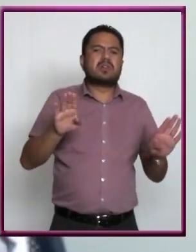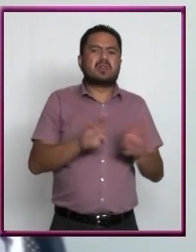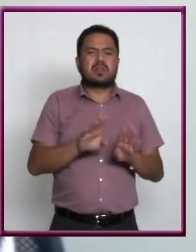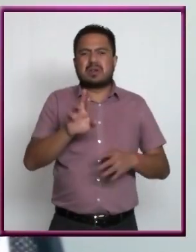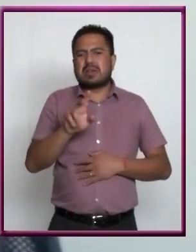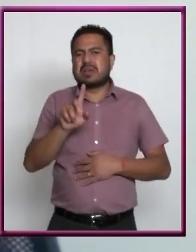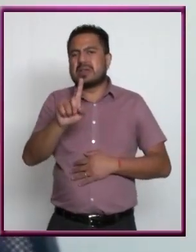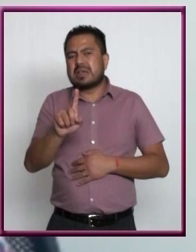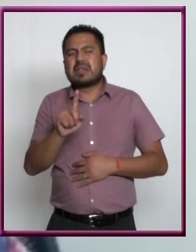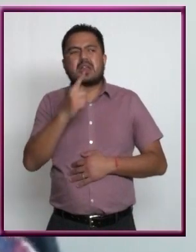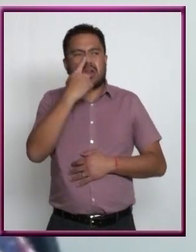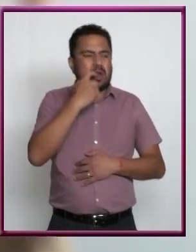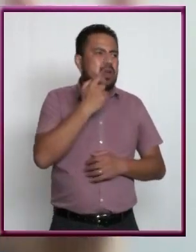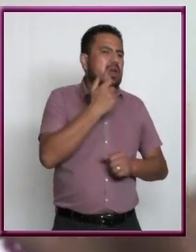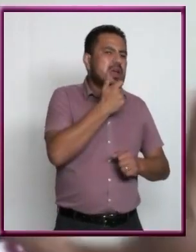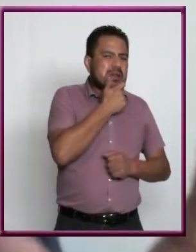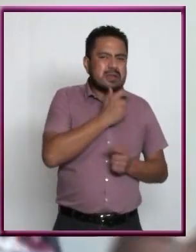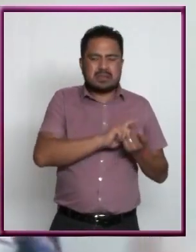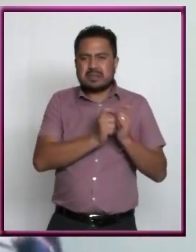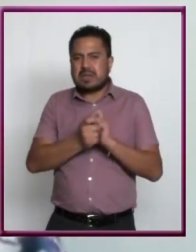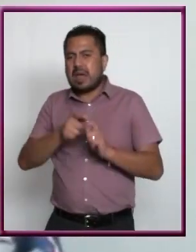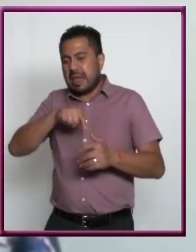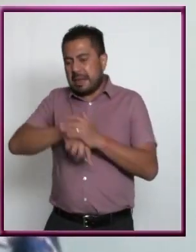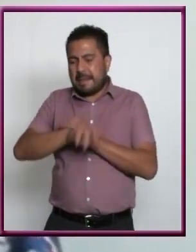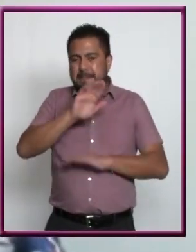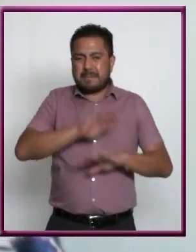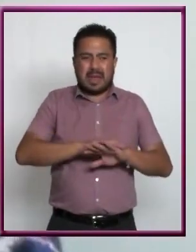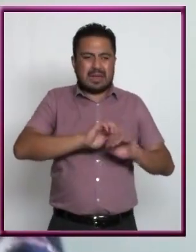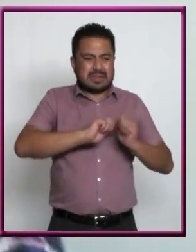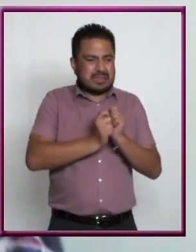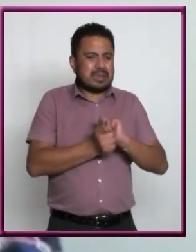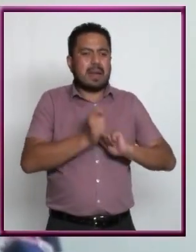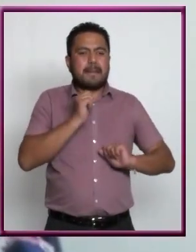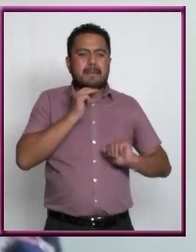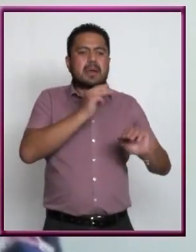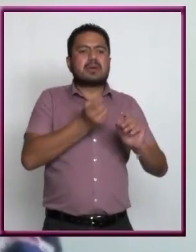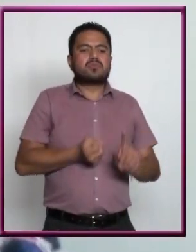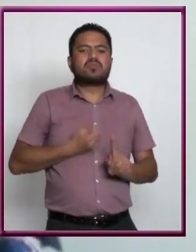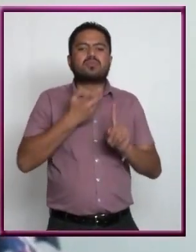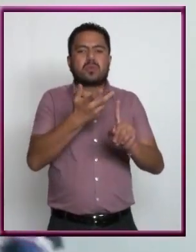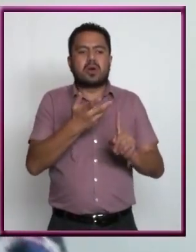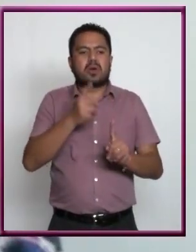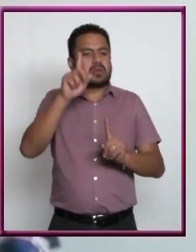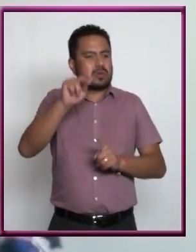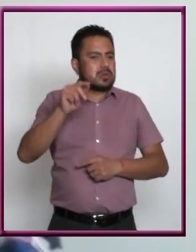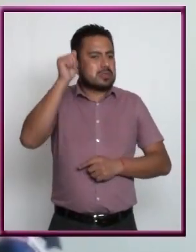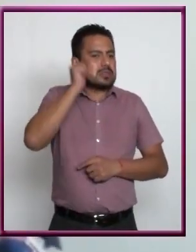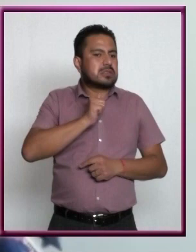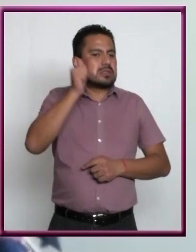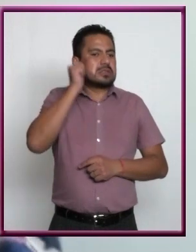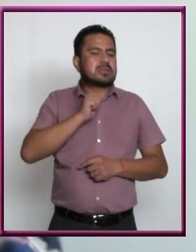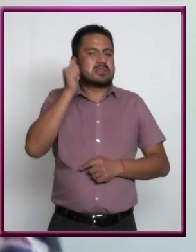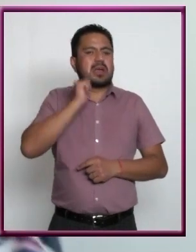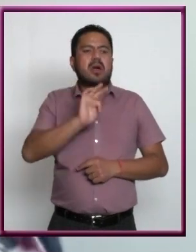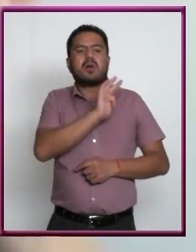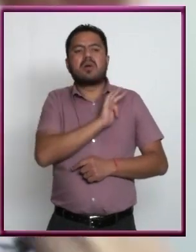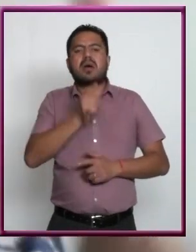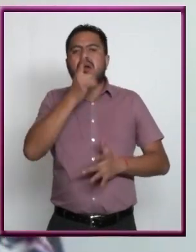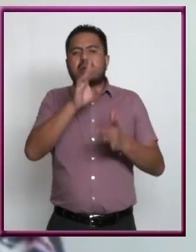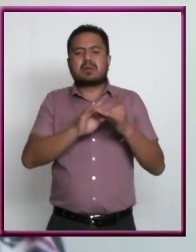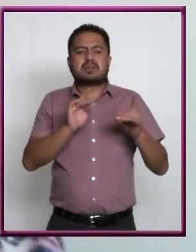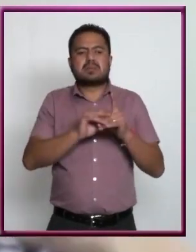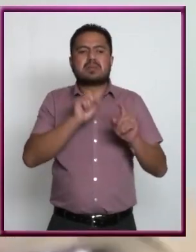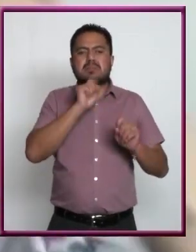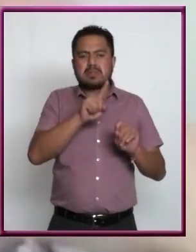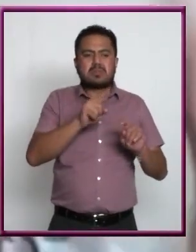red en inglés, sino que hay una transformación, hay un mensaje que trasladar y no siempre se puede decir de la